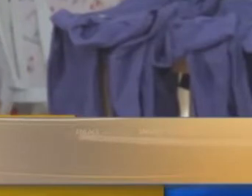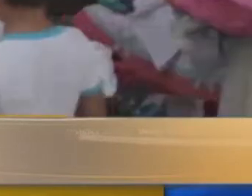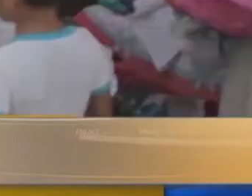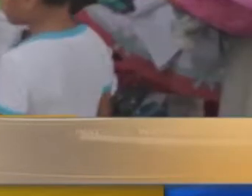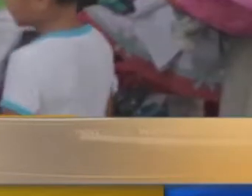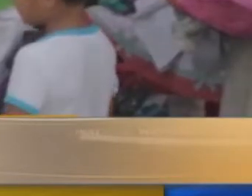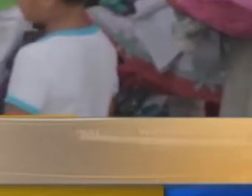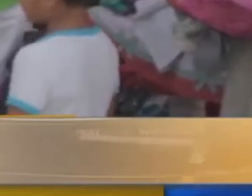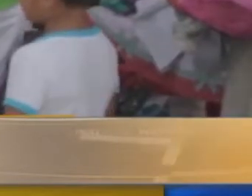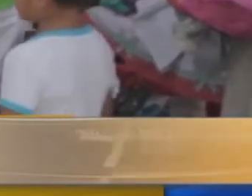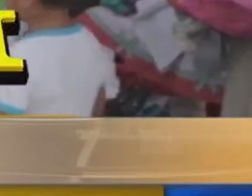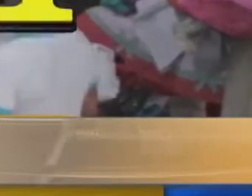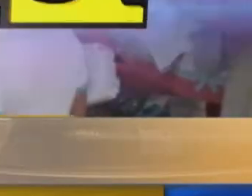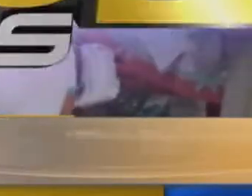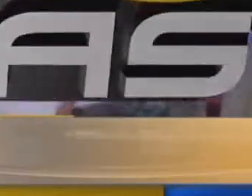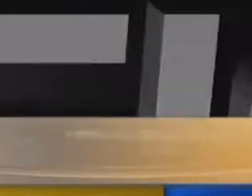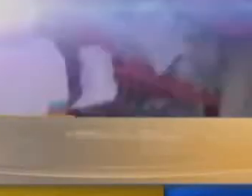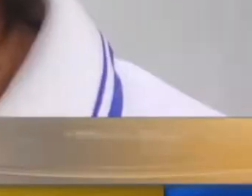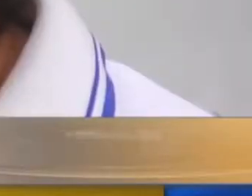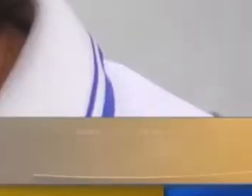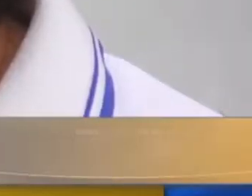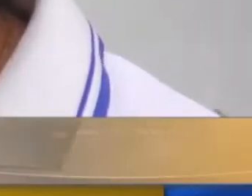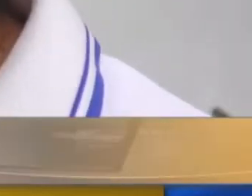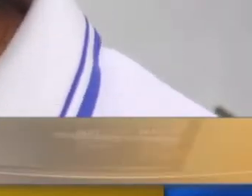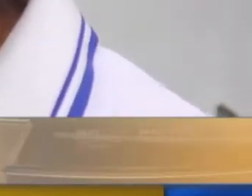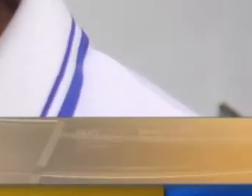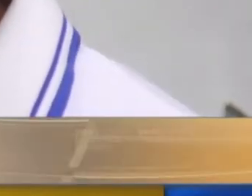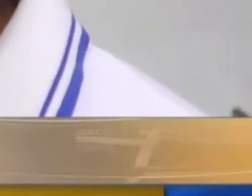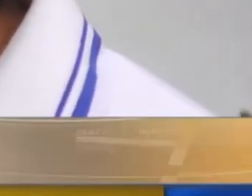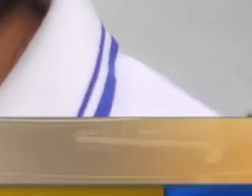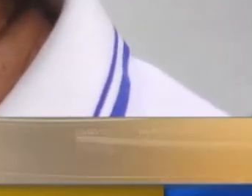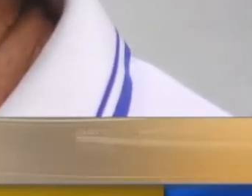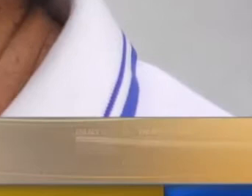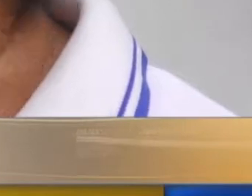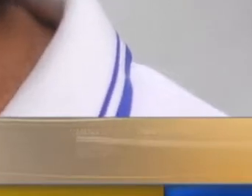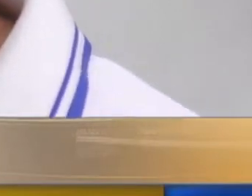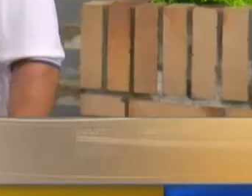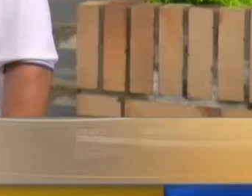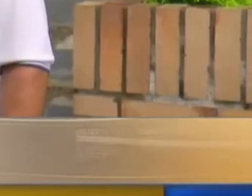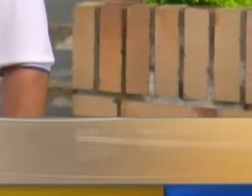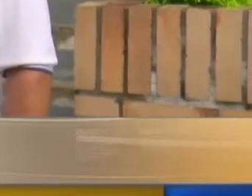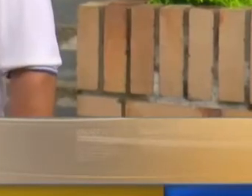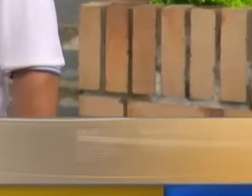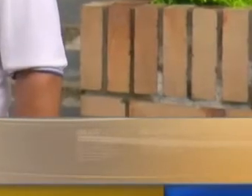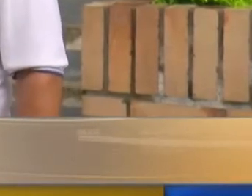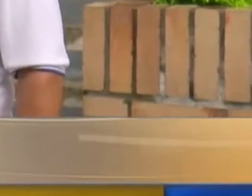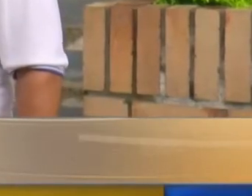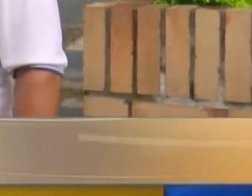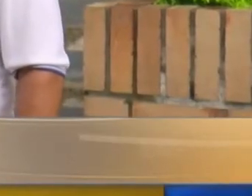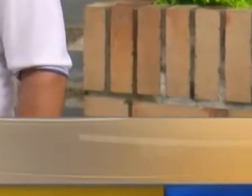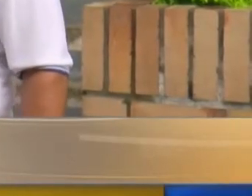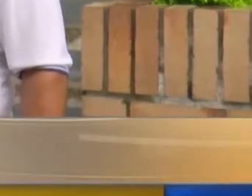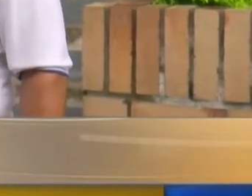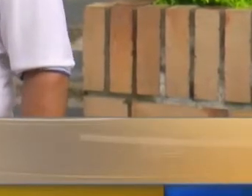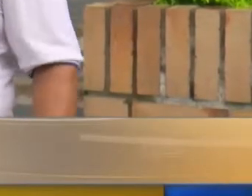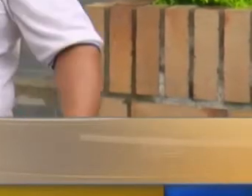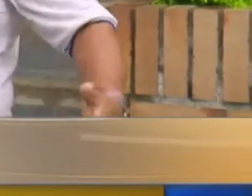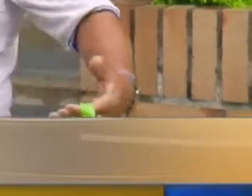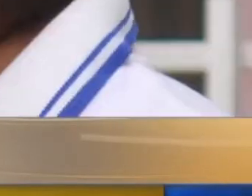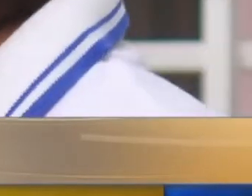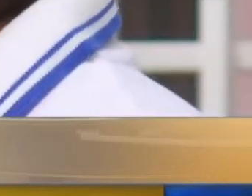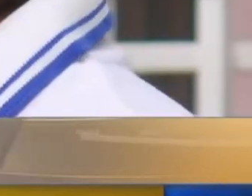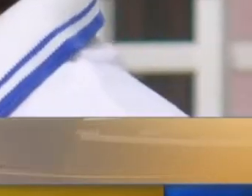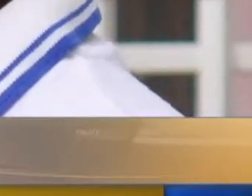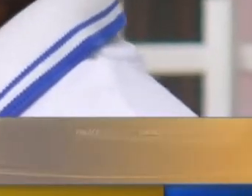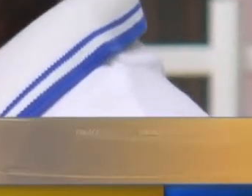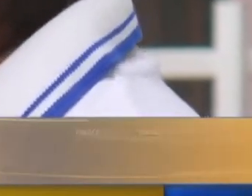ayudas para pacientes de escasos recursos. Ediles de la Comuna 6 de la ciudad hacen un llamado a los conductores de transporte público para que optimicen el servicio prestado